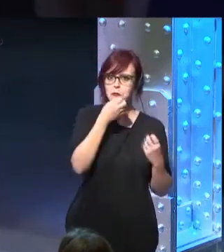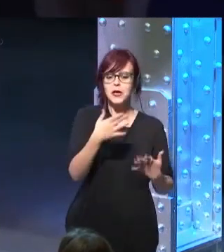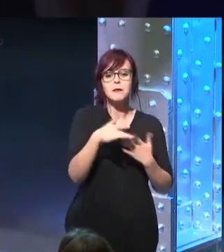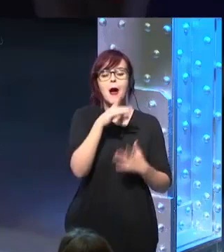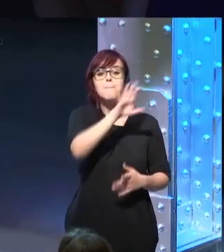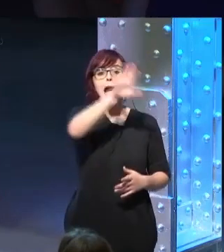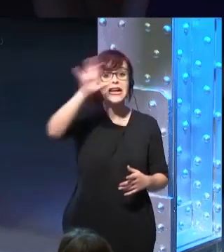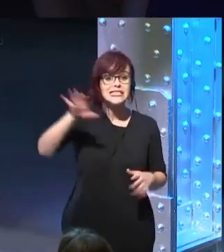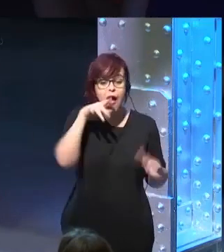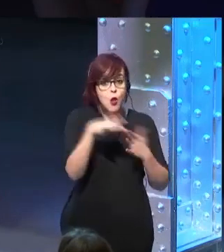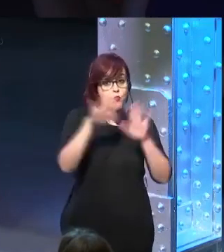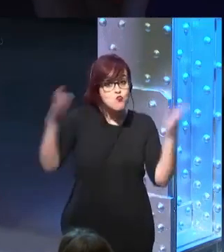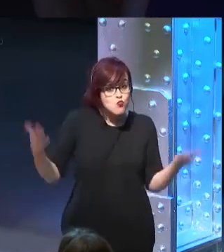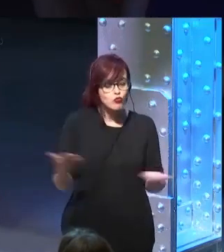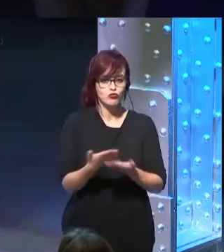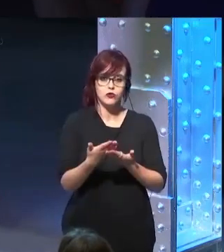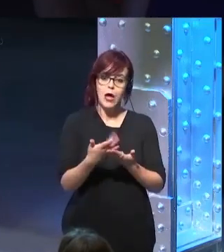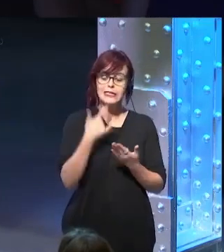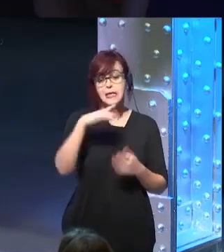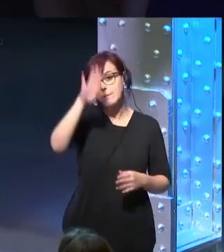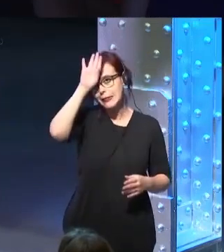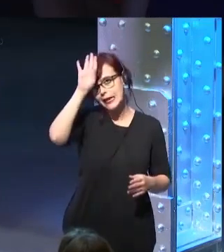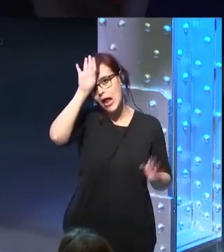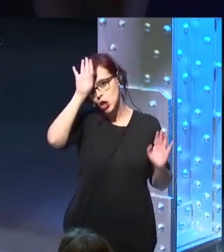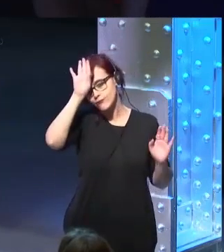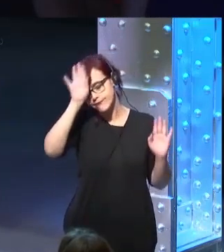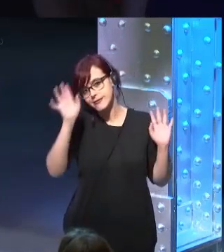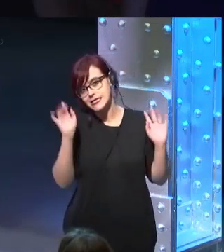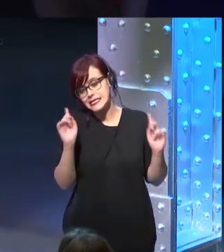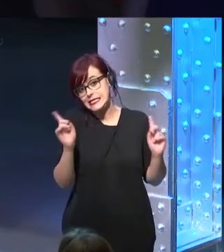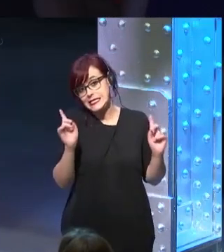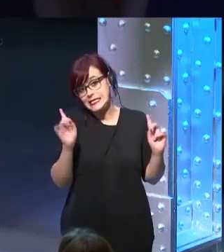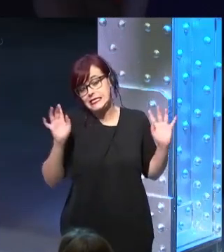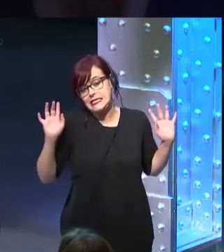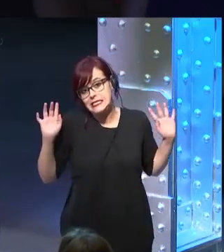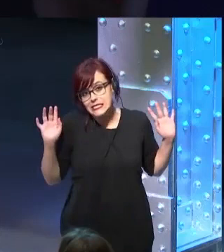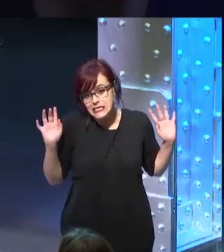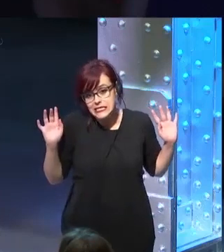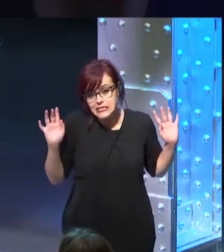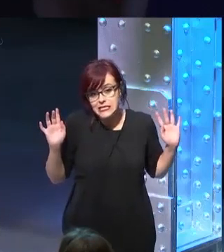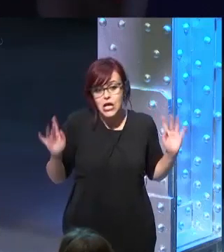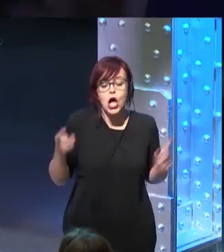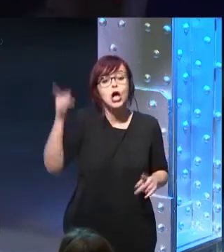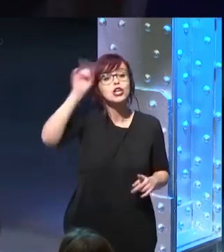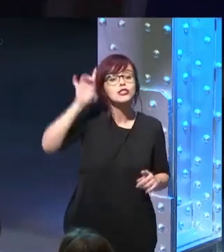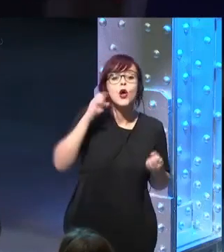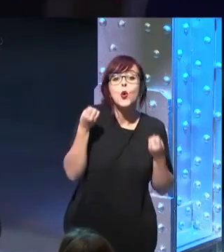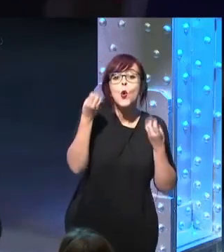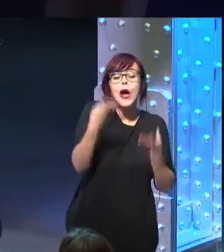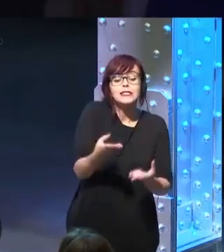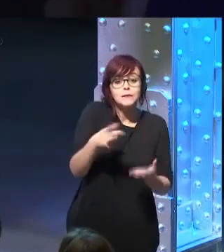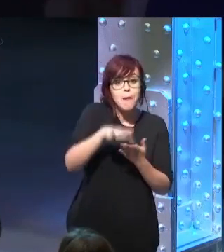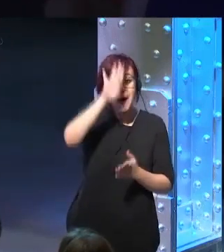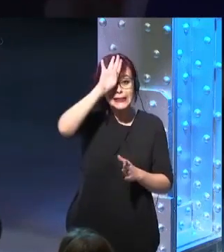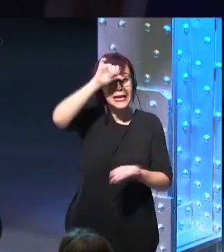crédito. No hay ningún país ahora en el mundo, aparte del Vaticano, no sé cuántas mujeres hay